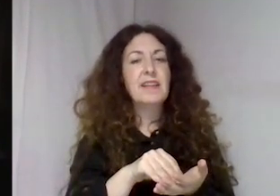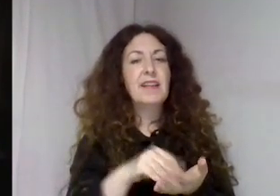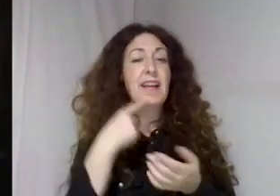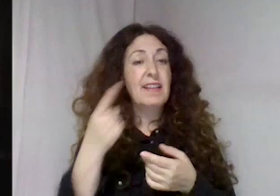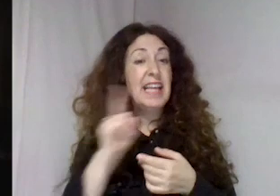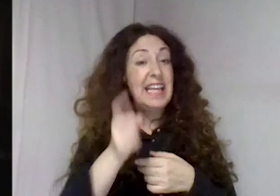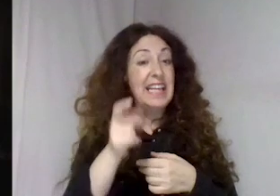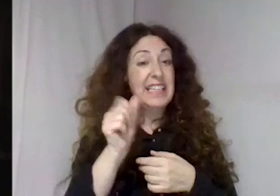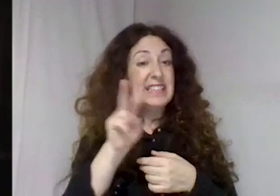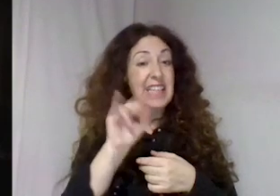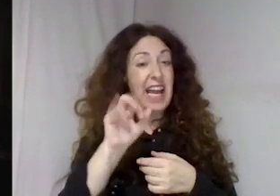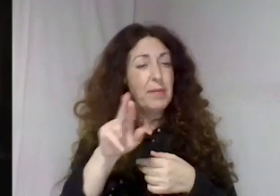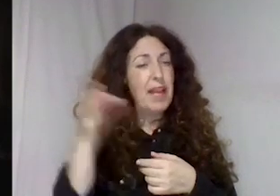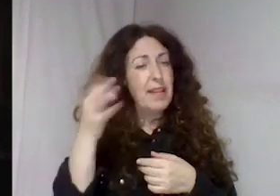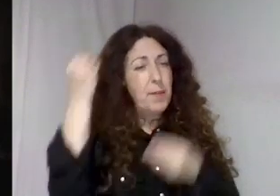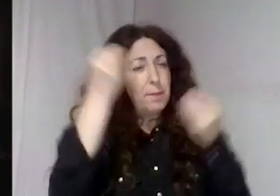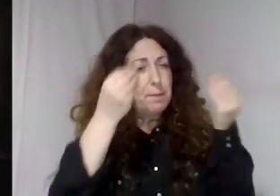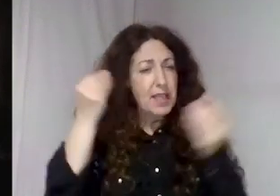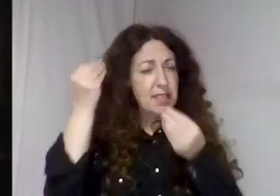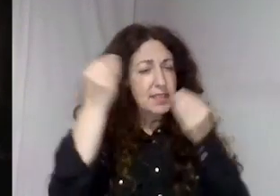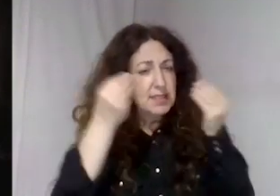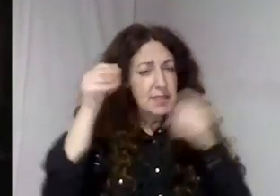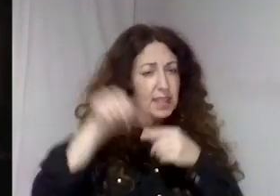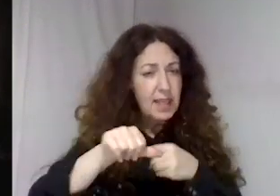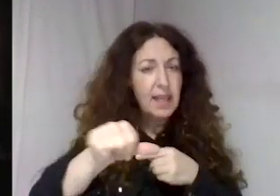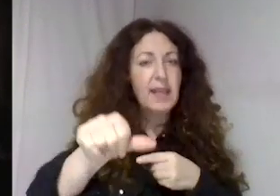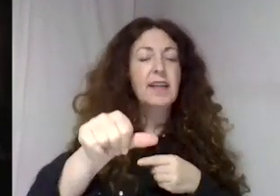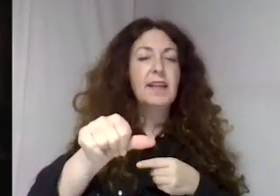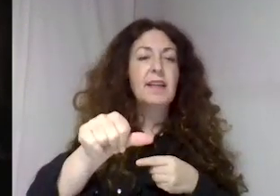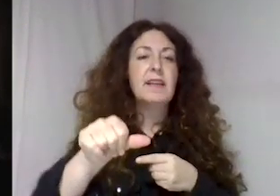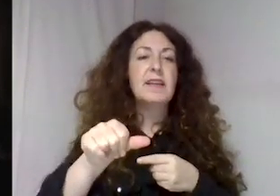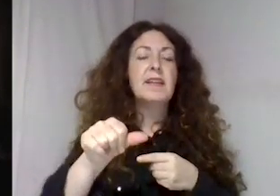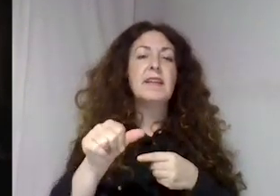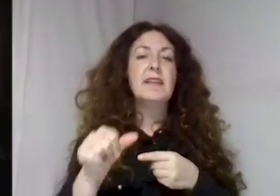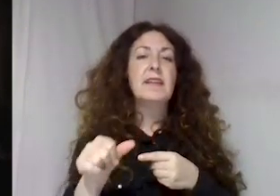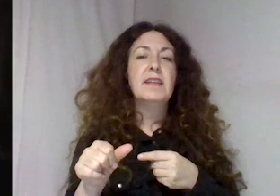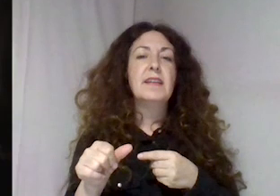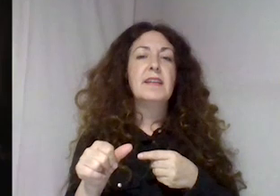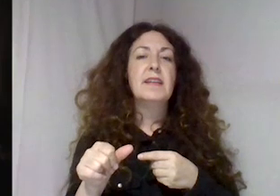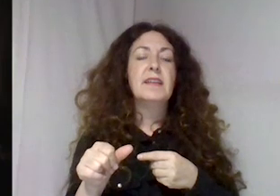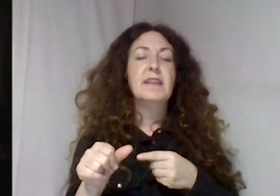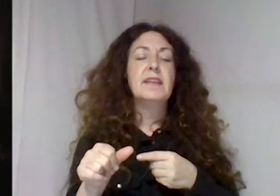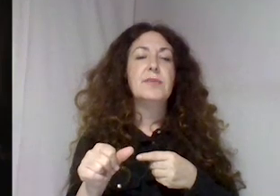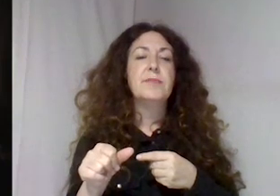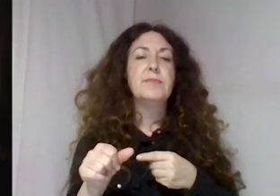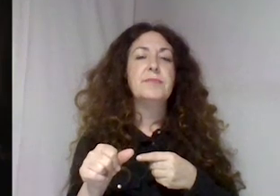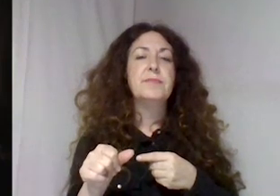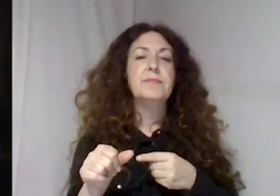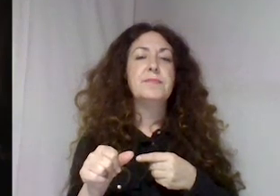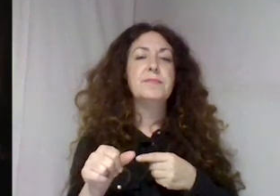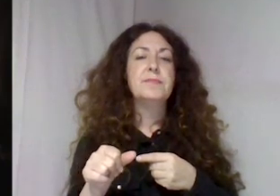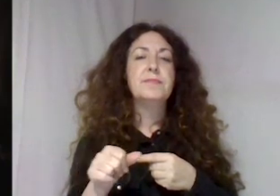cerebro excepcional de Javier, que vaya pensando si es posible explicar